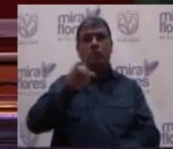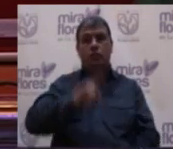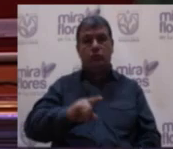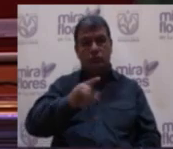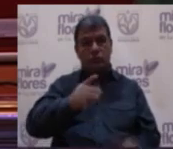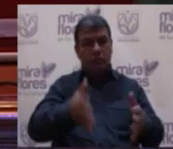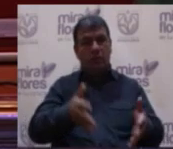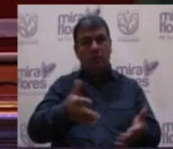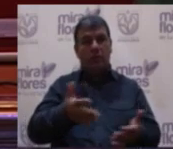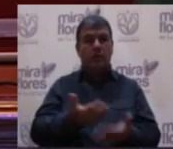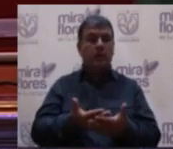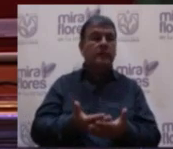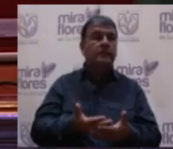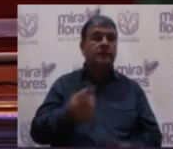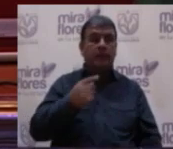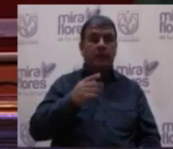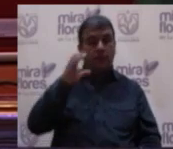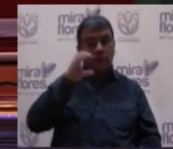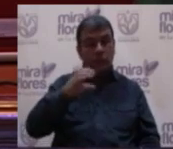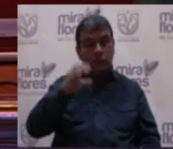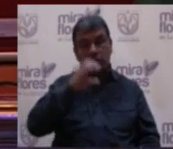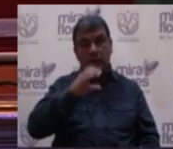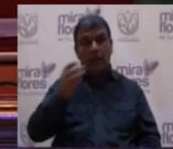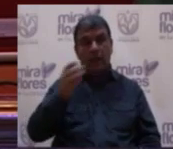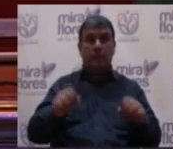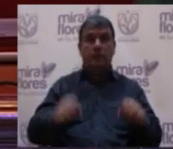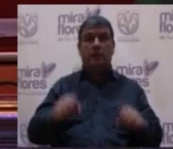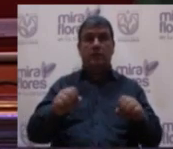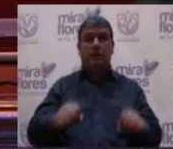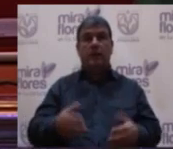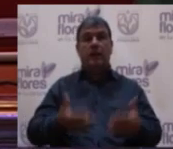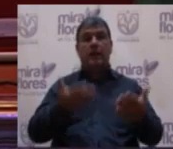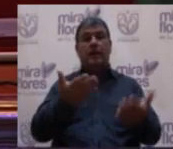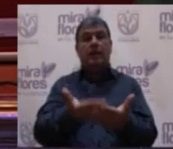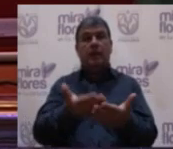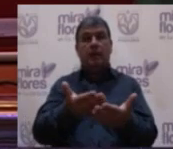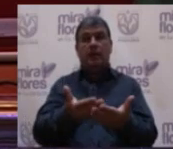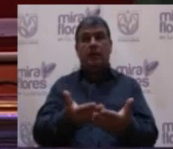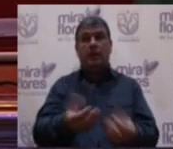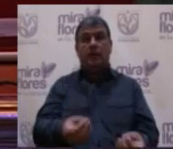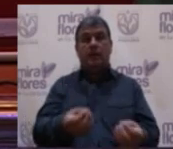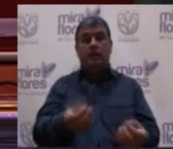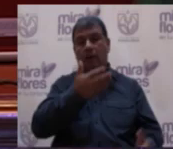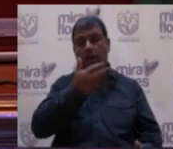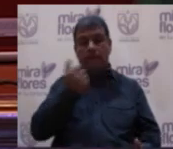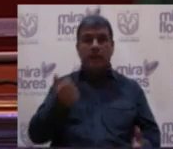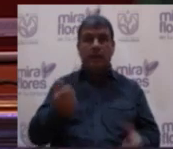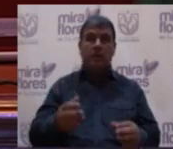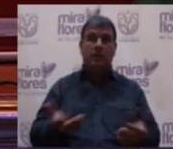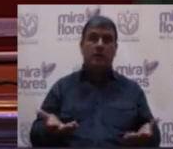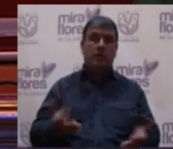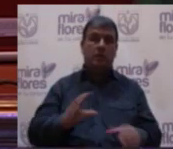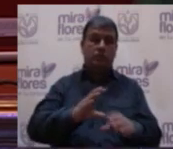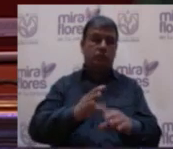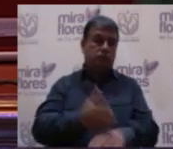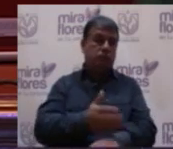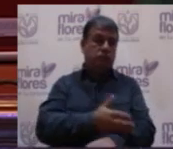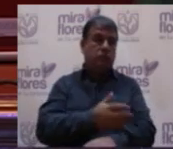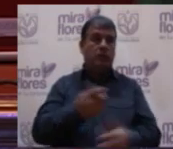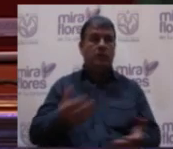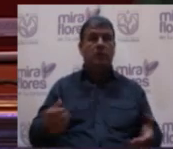uso. Entonces, había que buscar la posibilidad de darle una mejora en ese sentido. Y esto